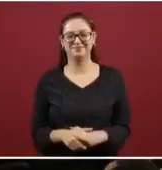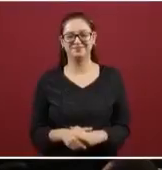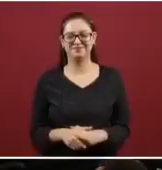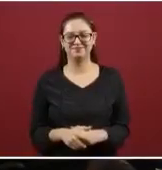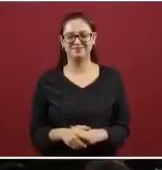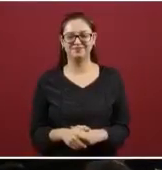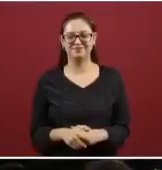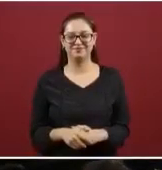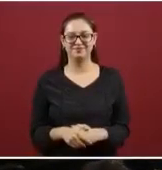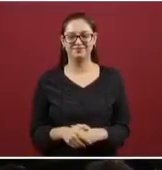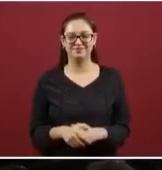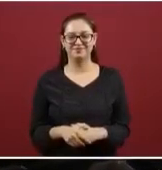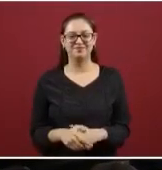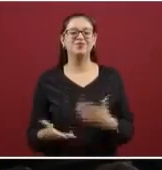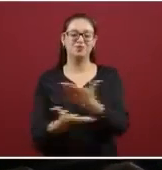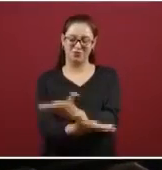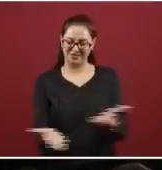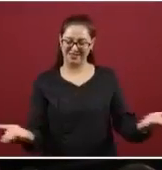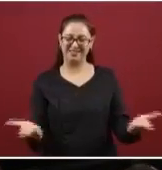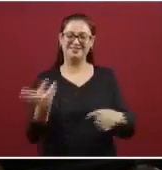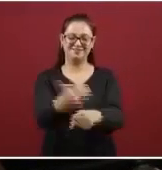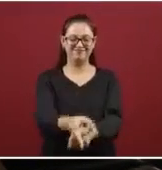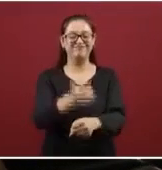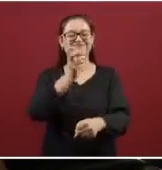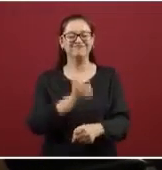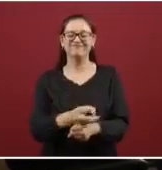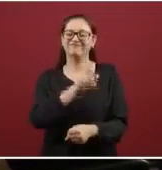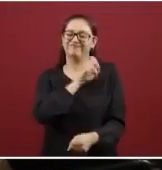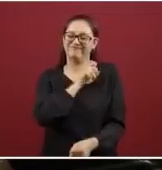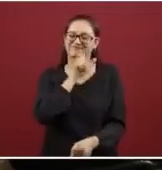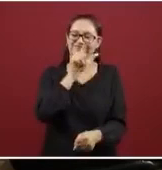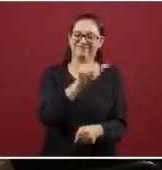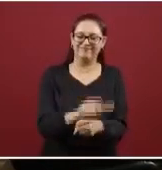son ustedes nuestros invitados especiales.